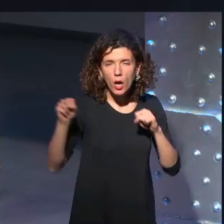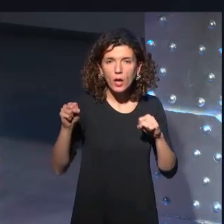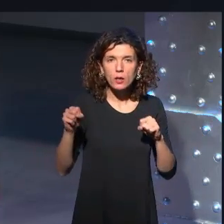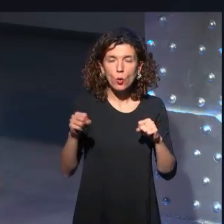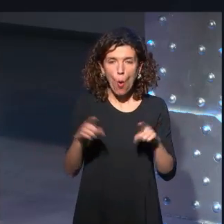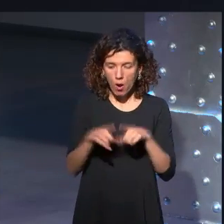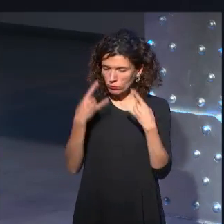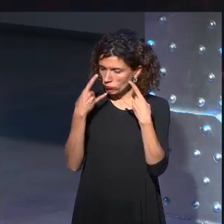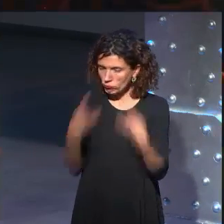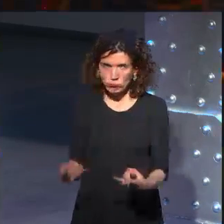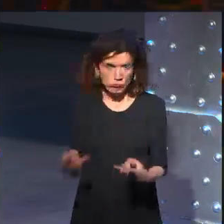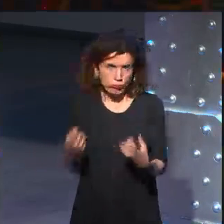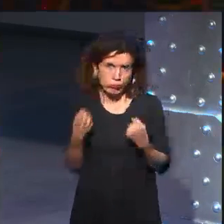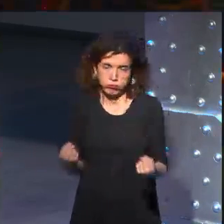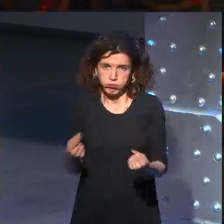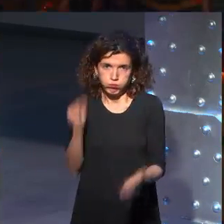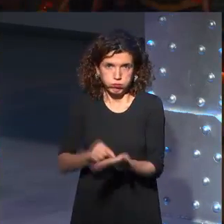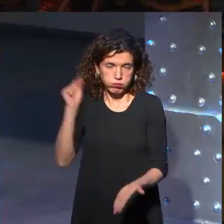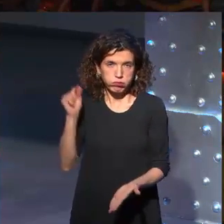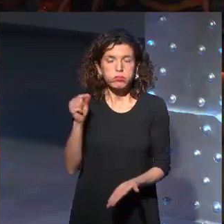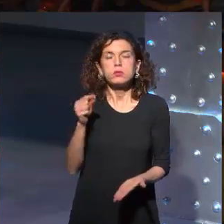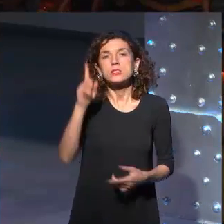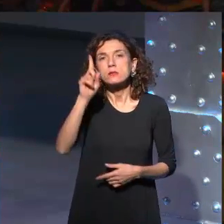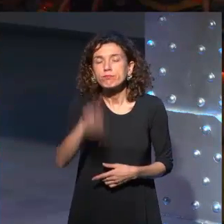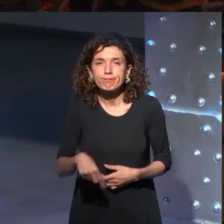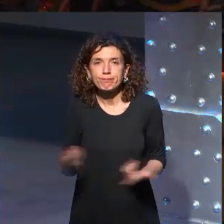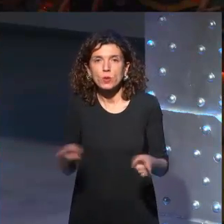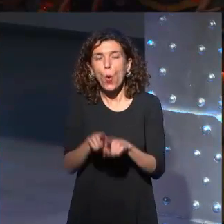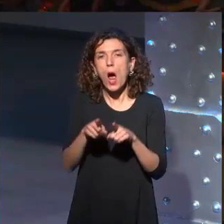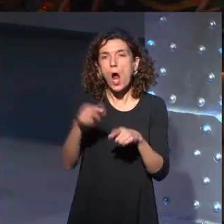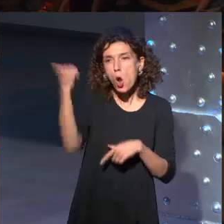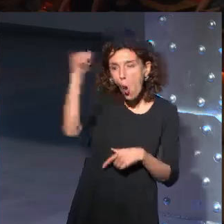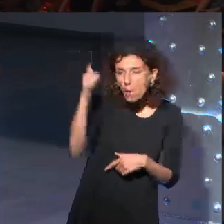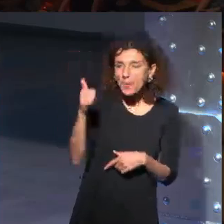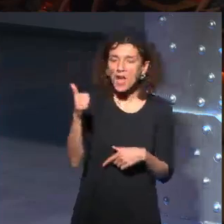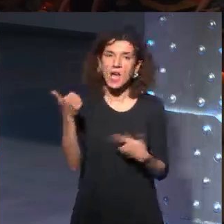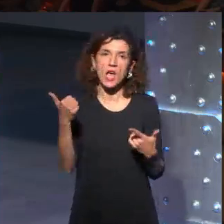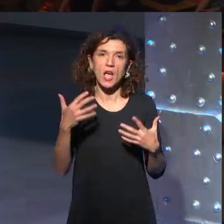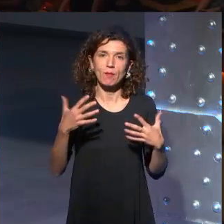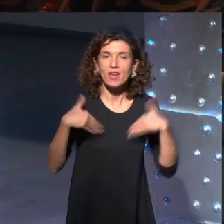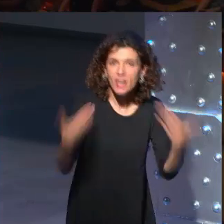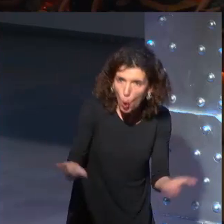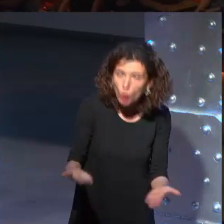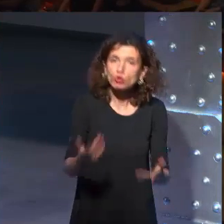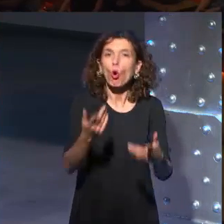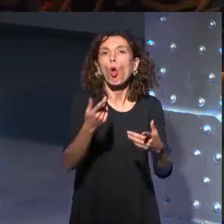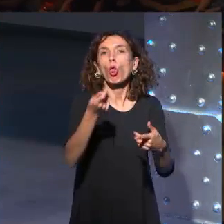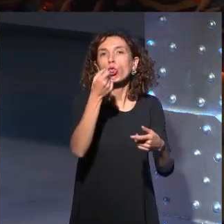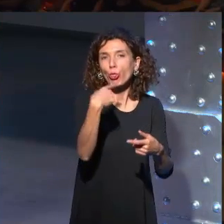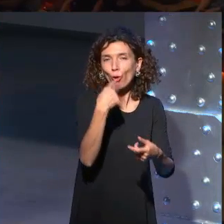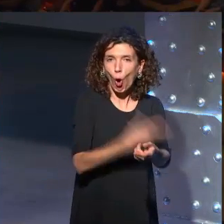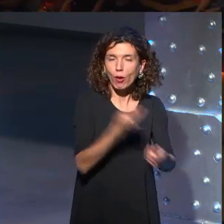que te enamoras inmediatamente, es un tipo generoso, justiciero, vendedor de drogas,